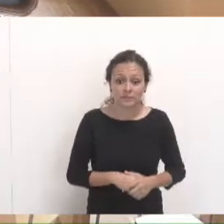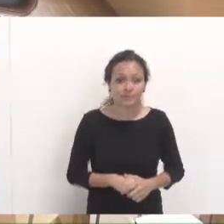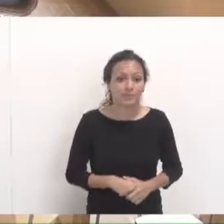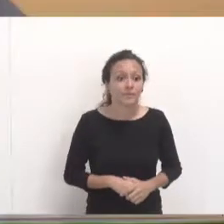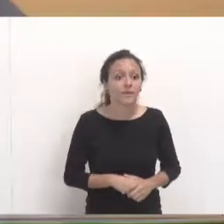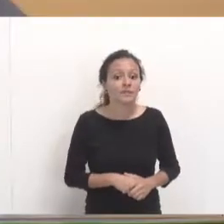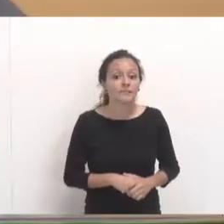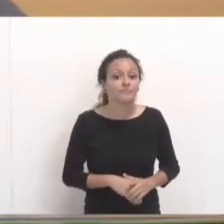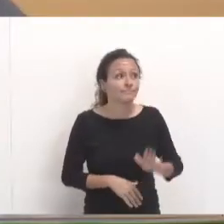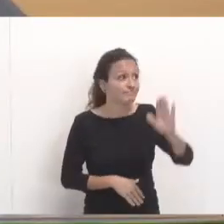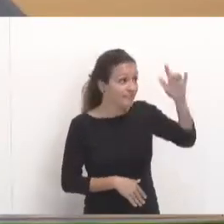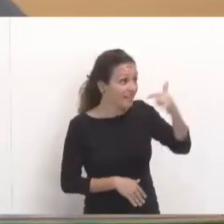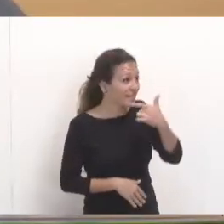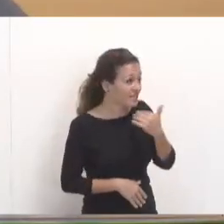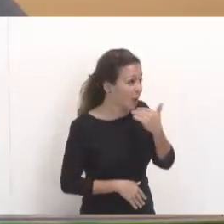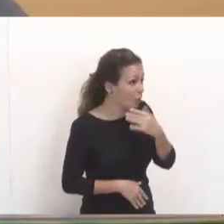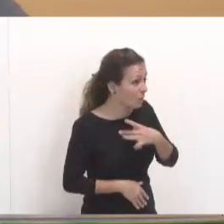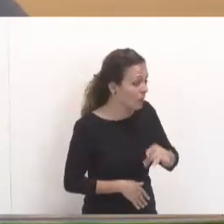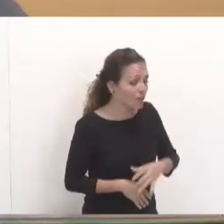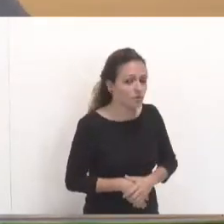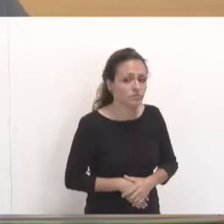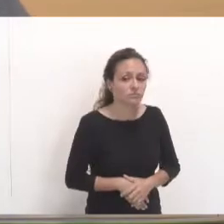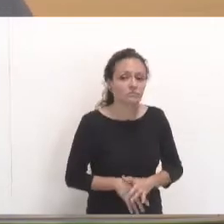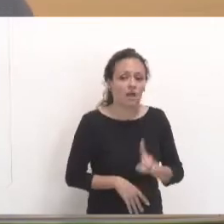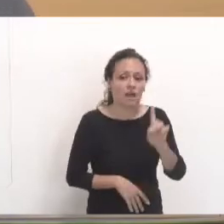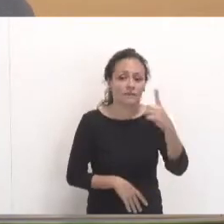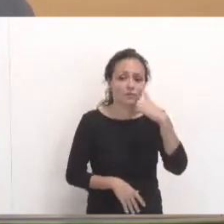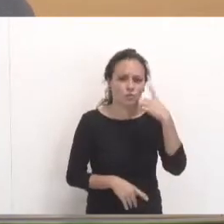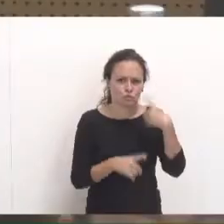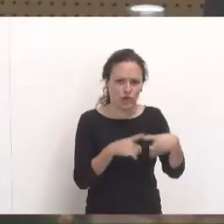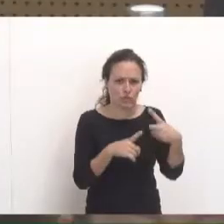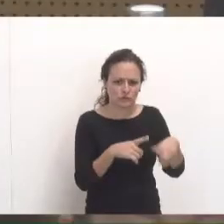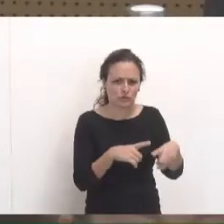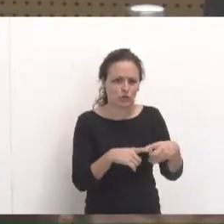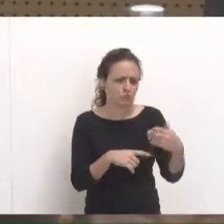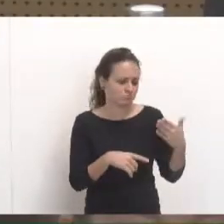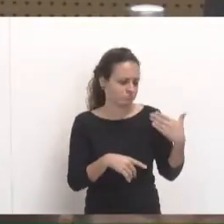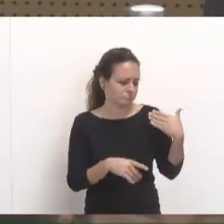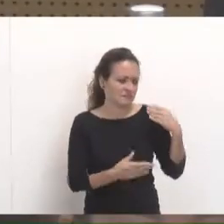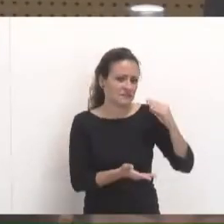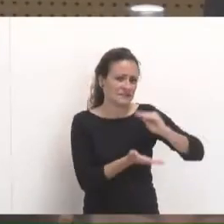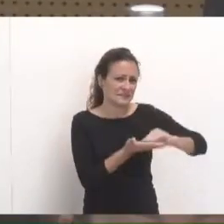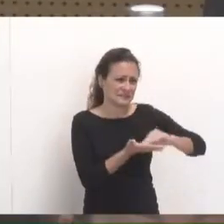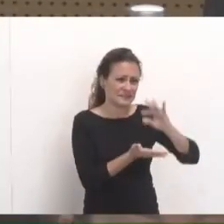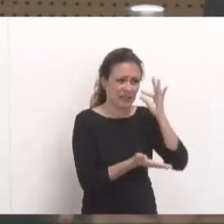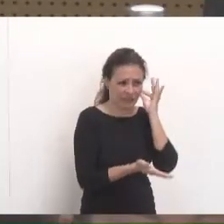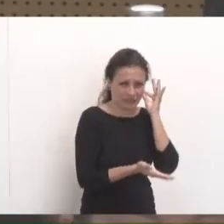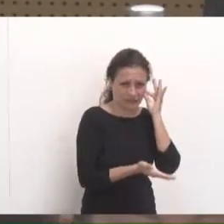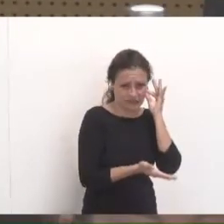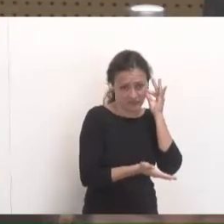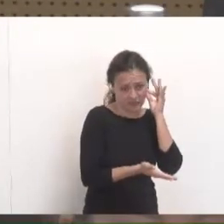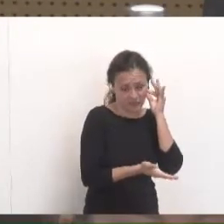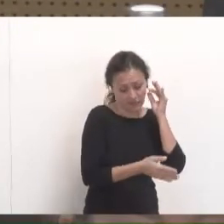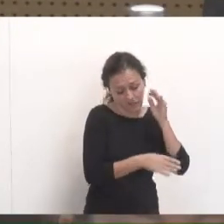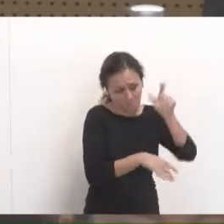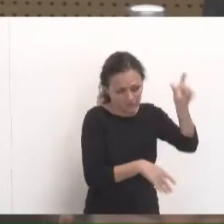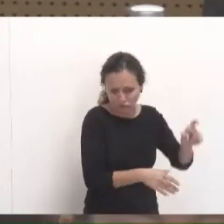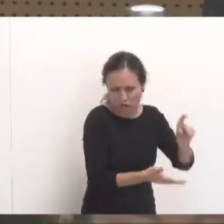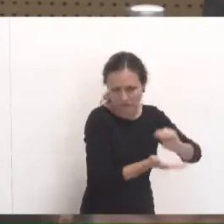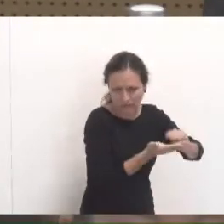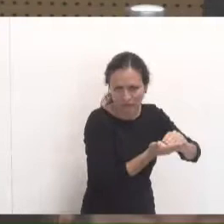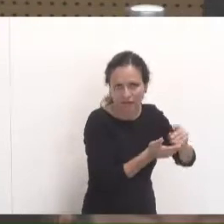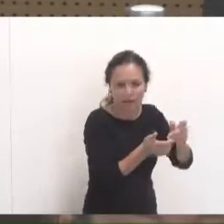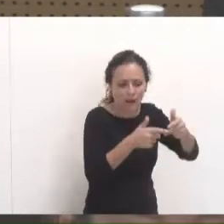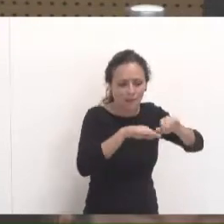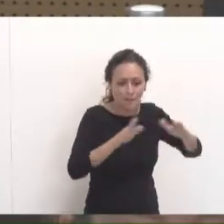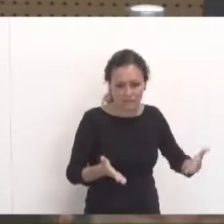Sí. A ver, una cuestión planteada a la Secretaría de la Mesa. Nosotros queremos dejar